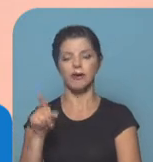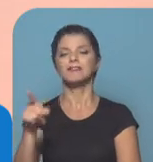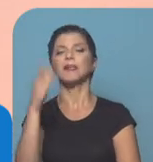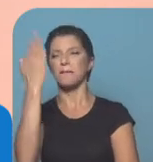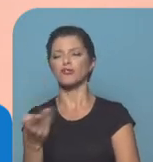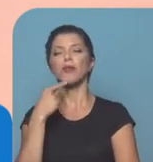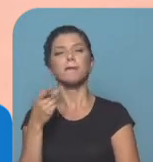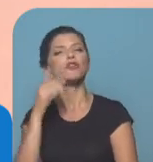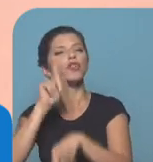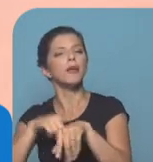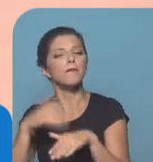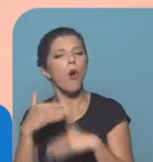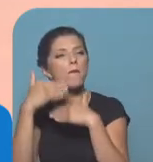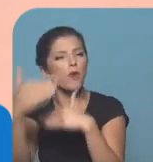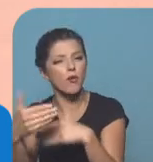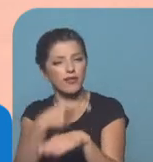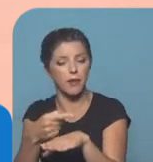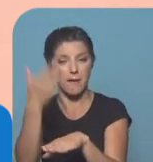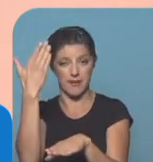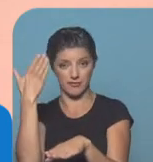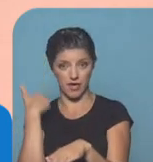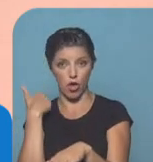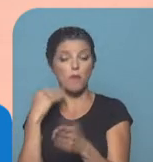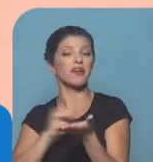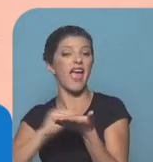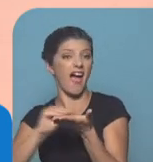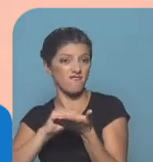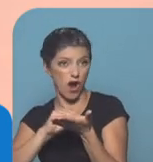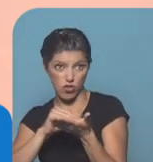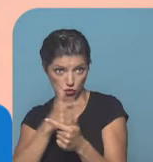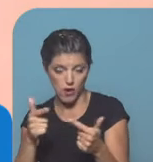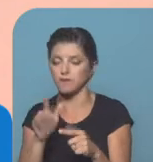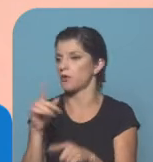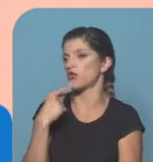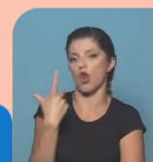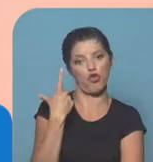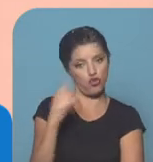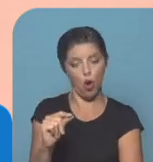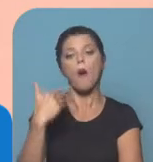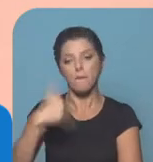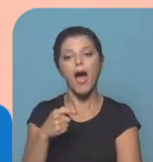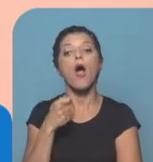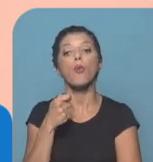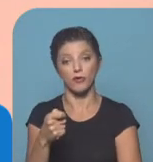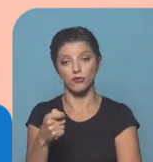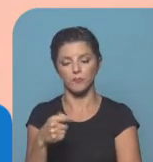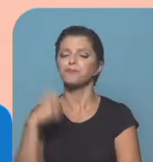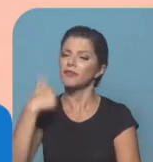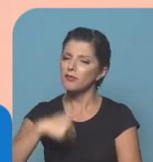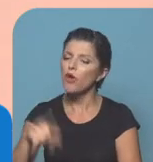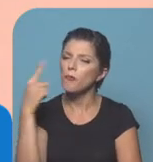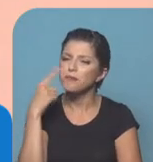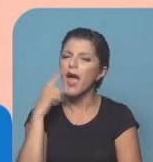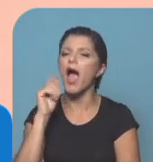Devido una prórroga la semana pasada por haberse quedado sin defensas. Por estas horas se confirmó quiénes serán los abogados que lo van a defender: